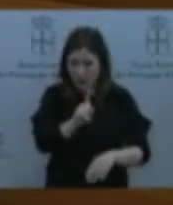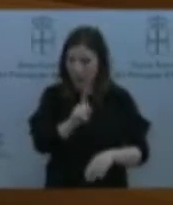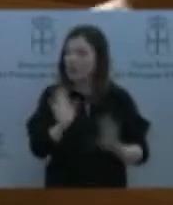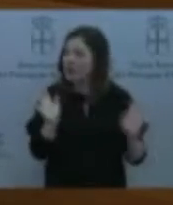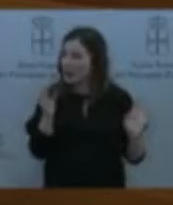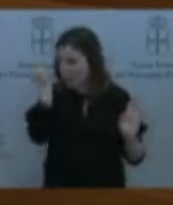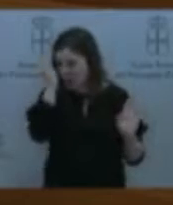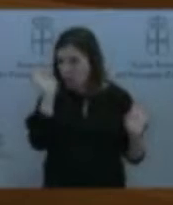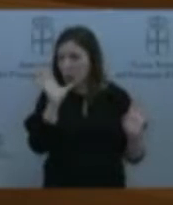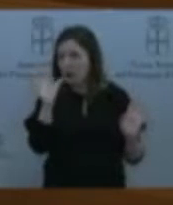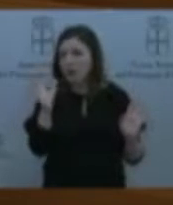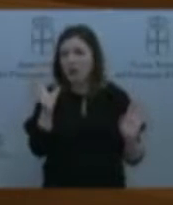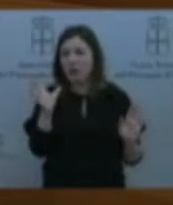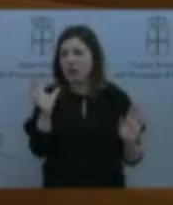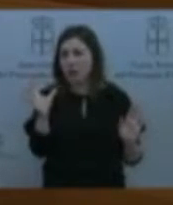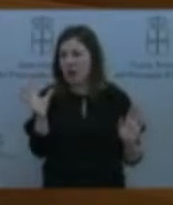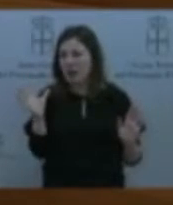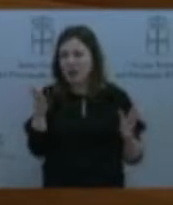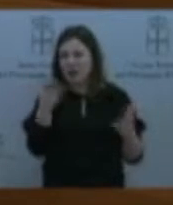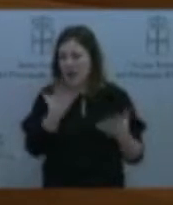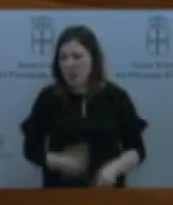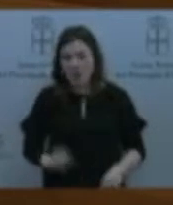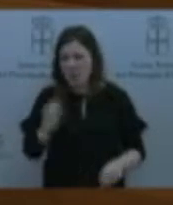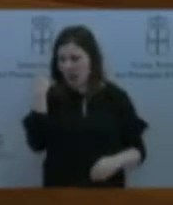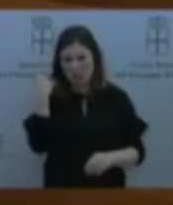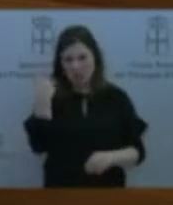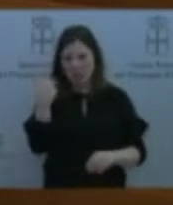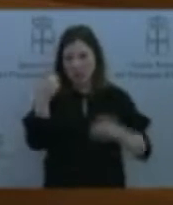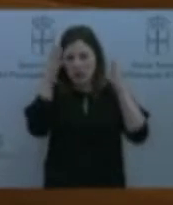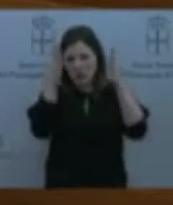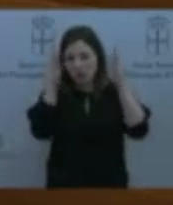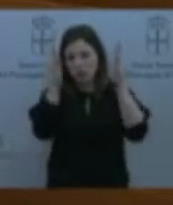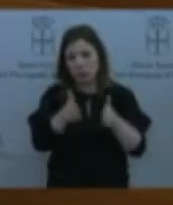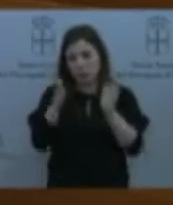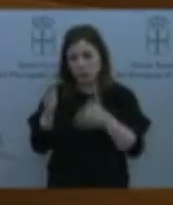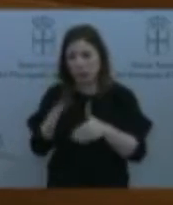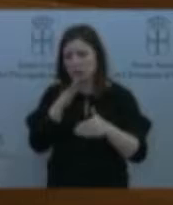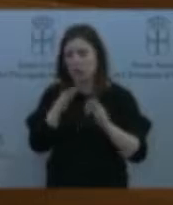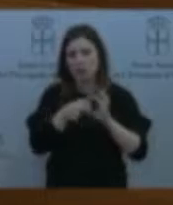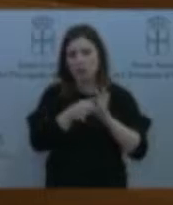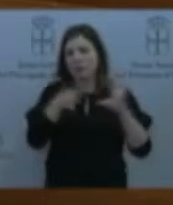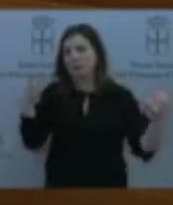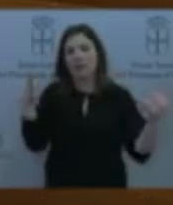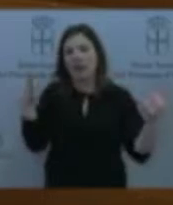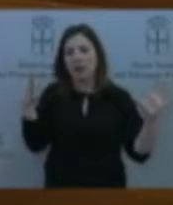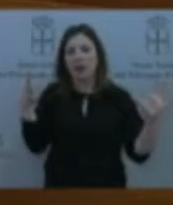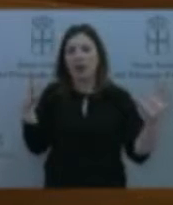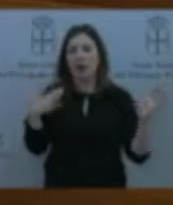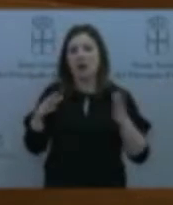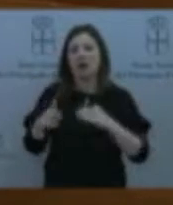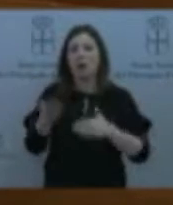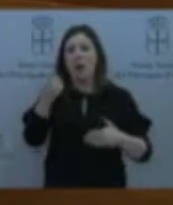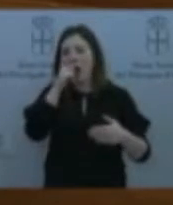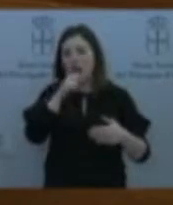la mayor decepción ciudadana les corresponde a ustedes, que no se parecen en nada a ese movimiento del año 2011. Bueno, ustedes hablaban de otro modelo de